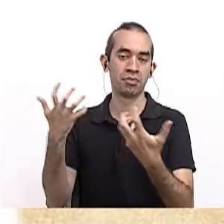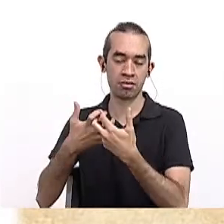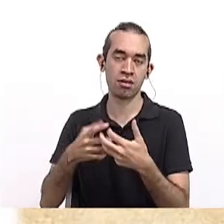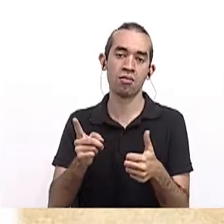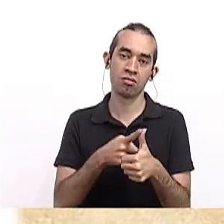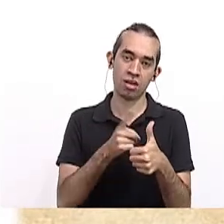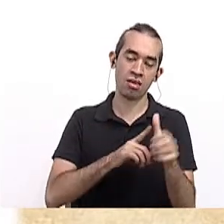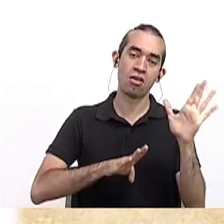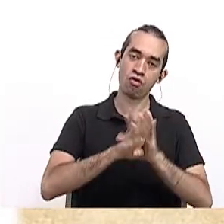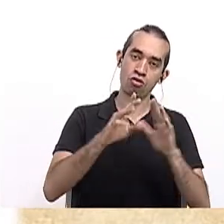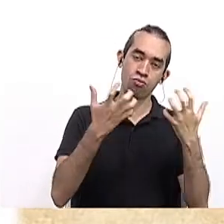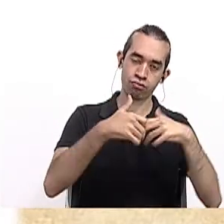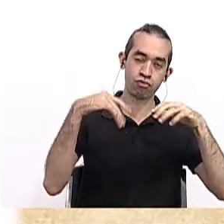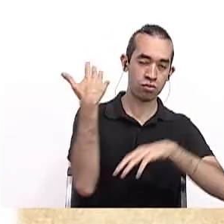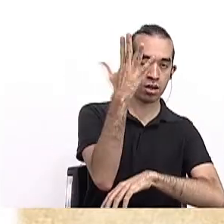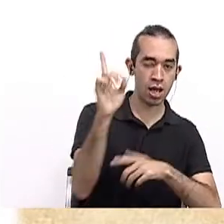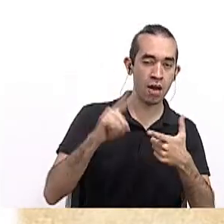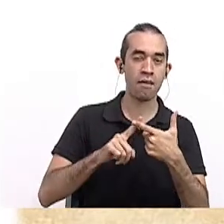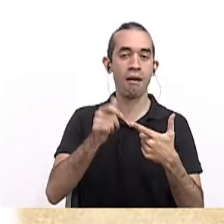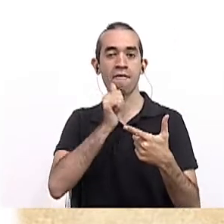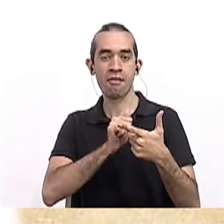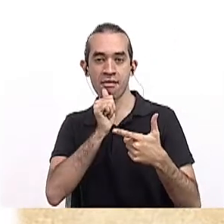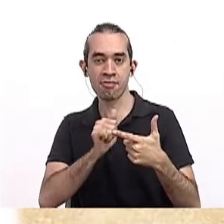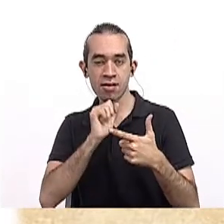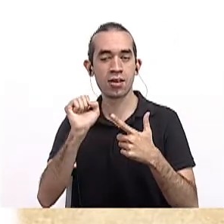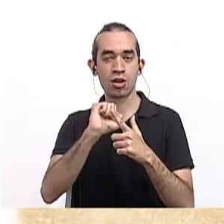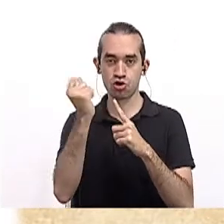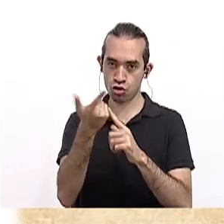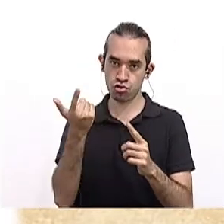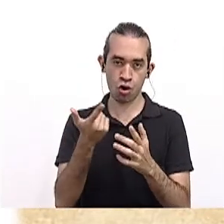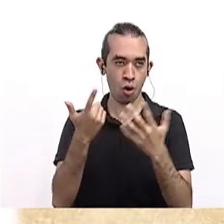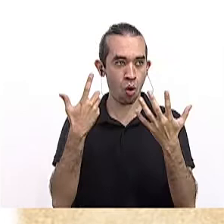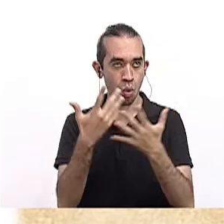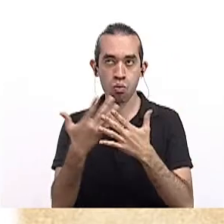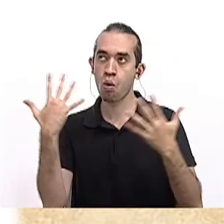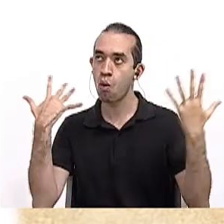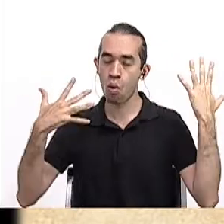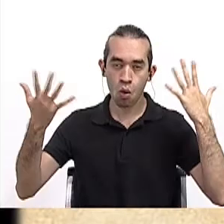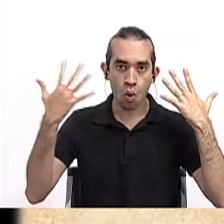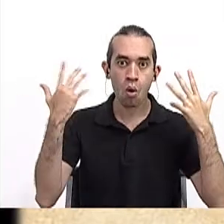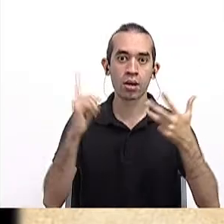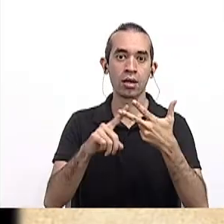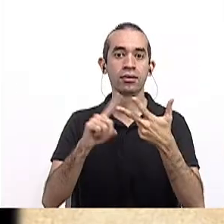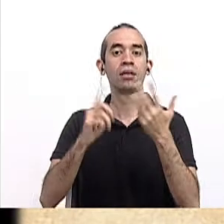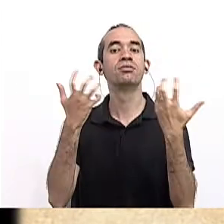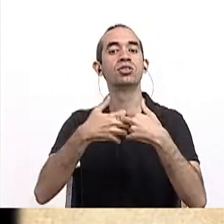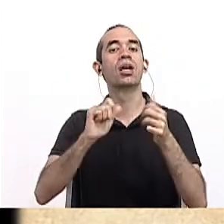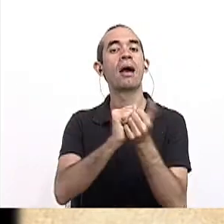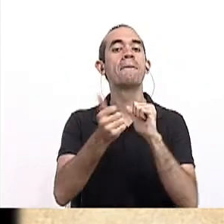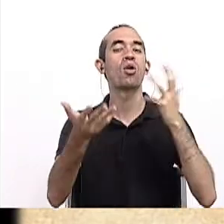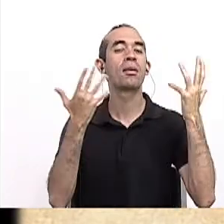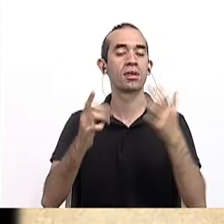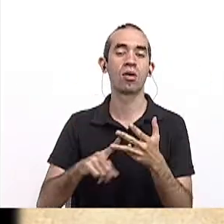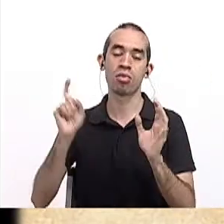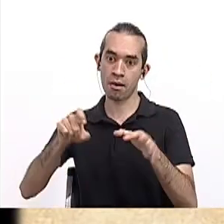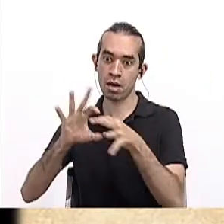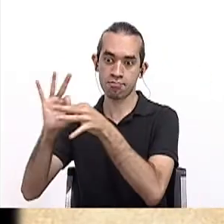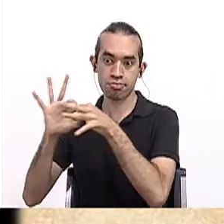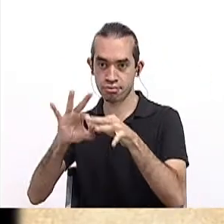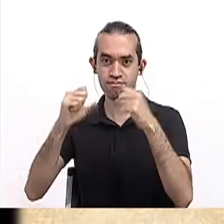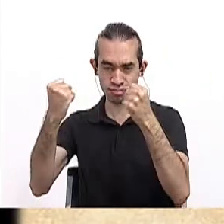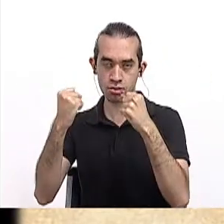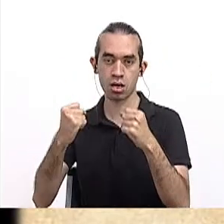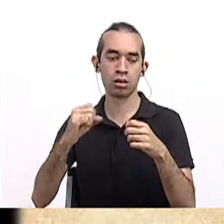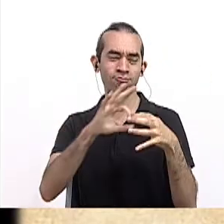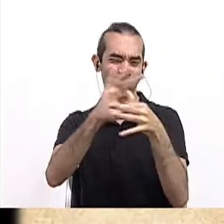la adaptación al cambio climático. Se debe de promover vínculos entre escalas, fortalecer alianzas, generar sinergias